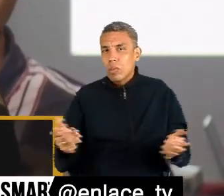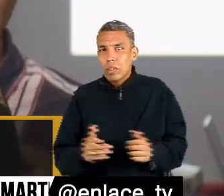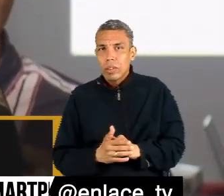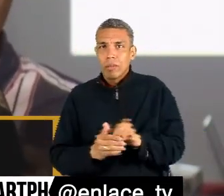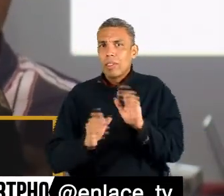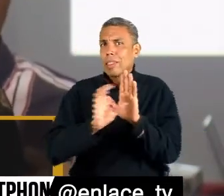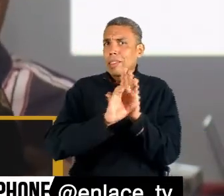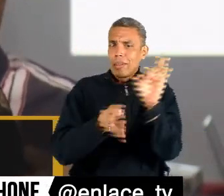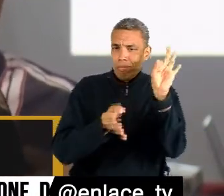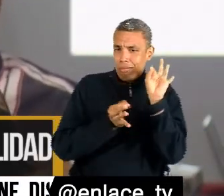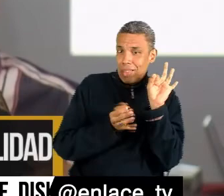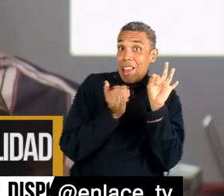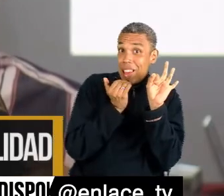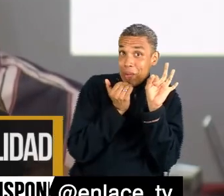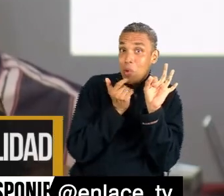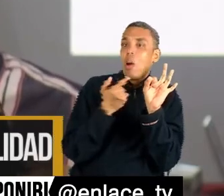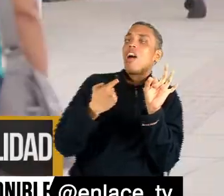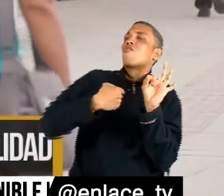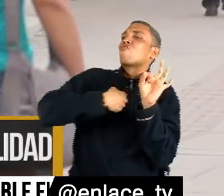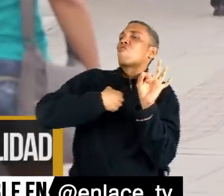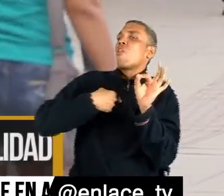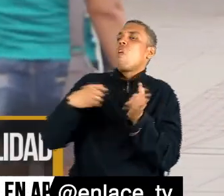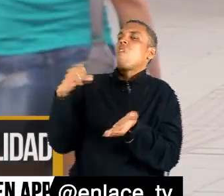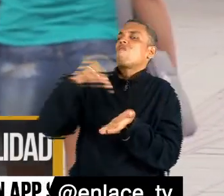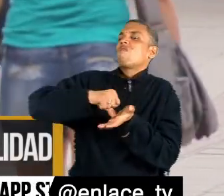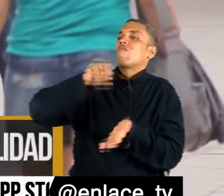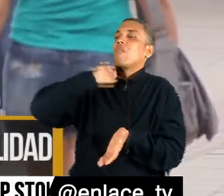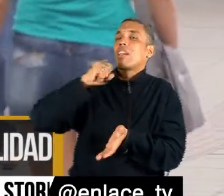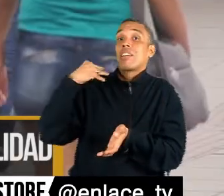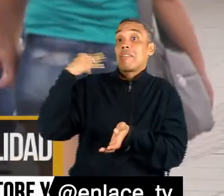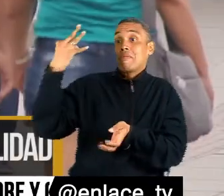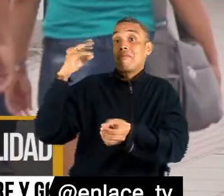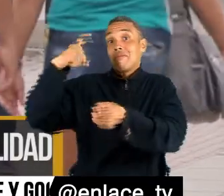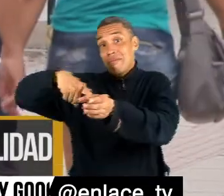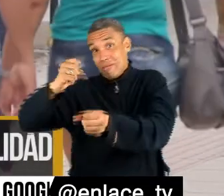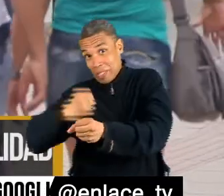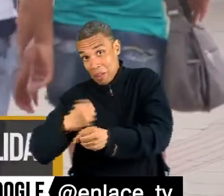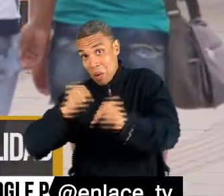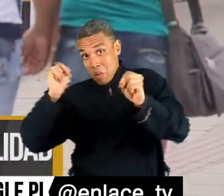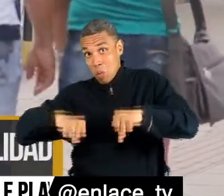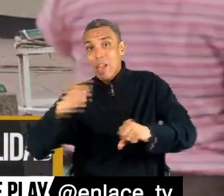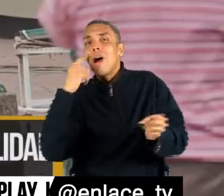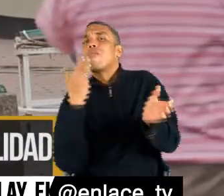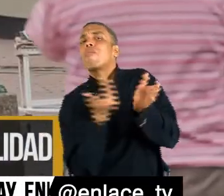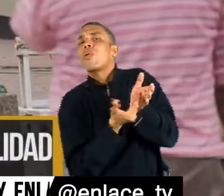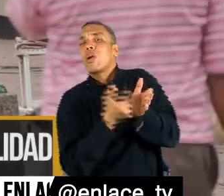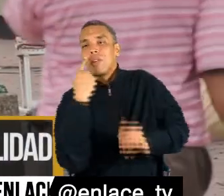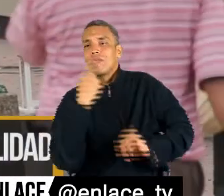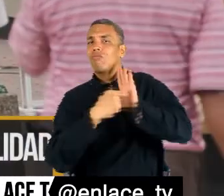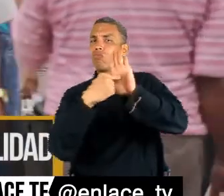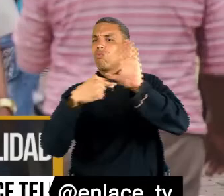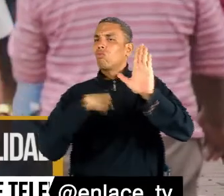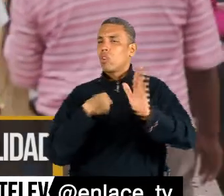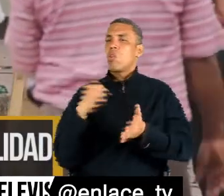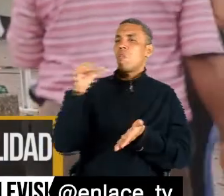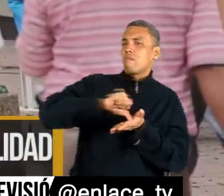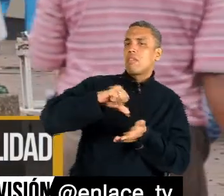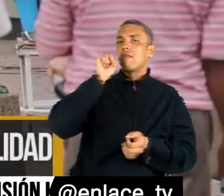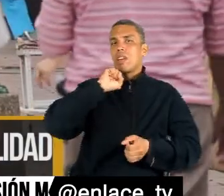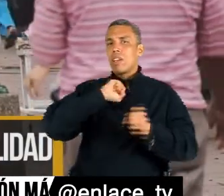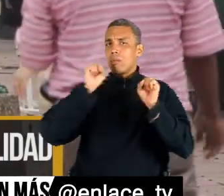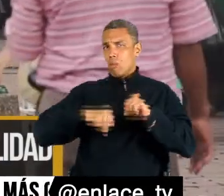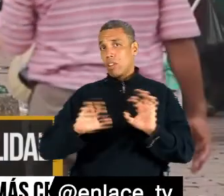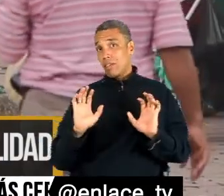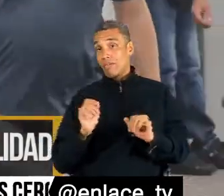con la defensa de la mano de obra local, especialmente cuando se hace exigible la priorización de la contratación de mano de obra no